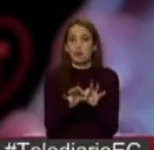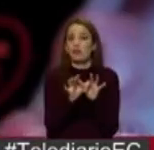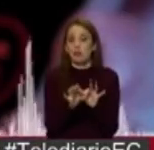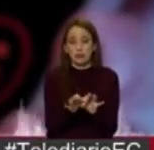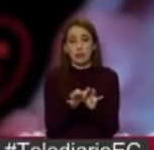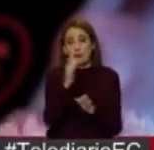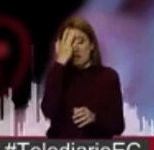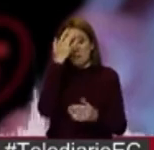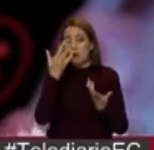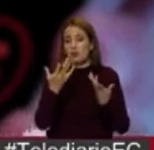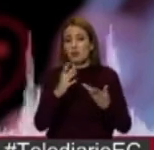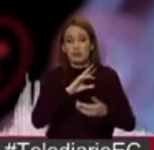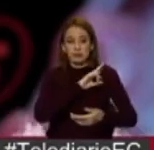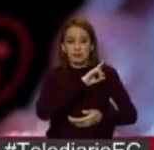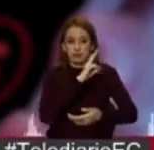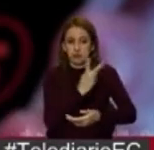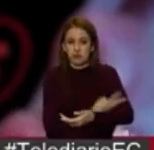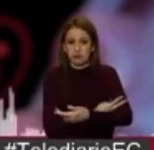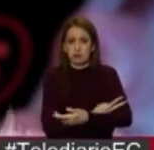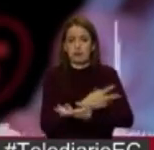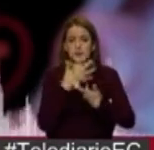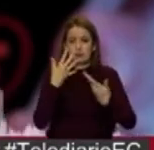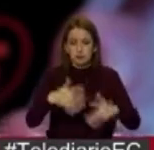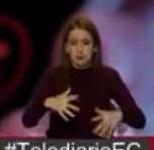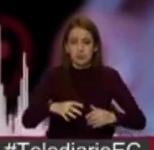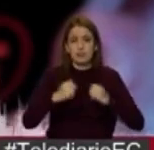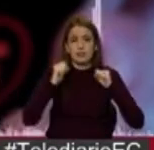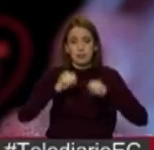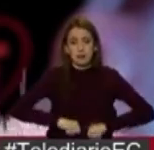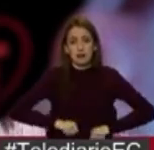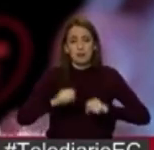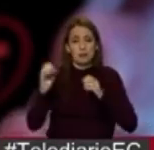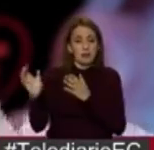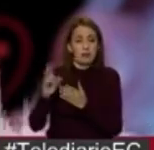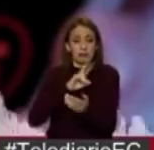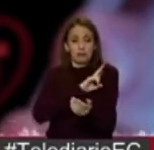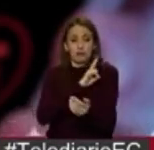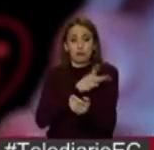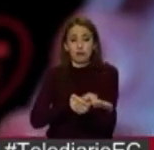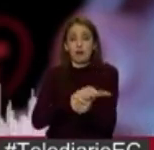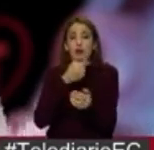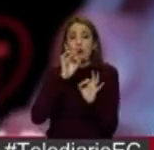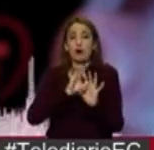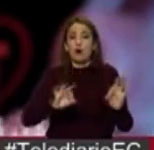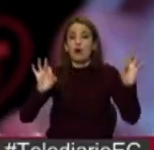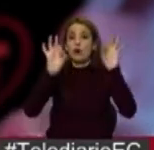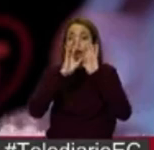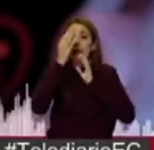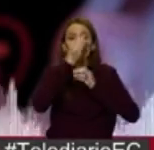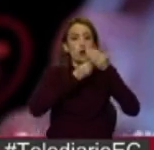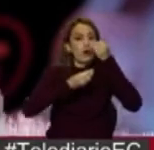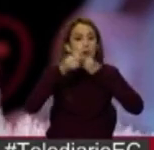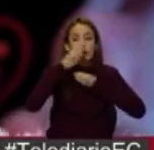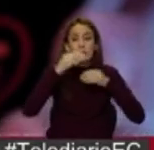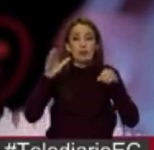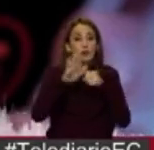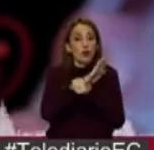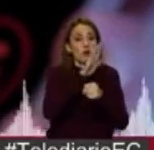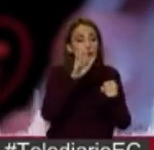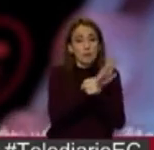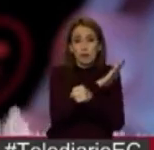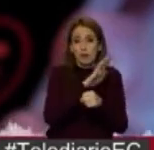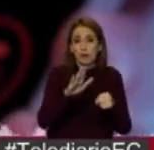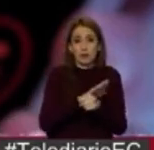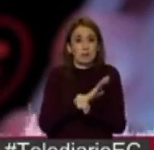nutricional, no solo en vitaminas, minerales, sino en proteínas también. Y es considerado uno de los alimentos más completos para el ser humano. Por eso es